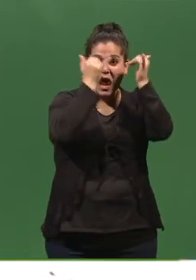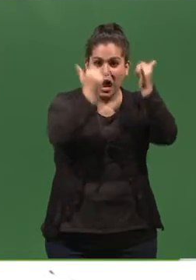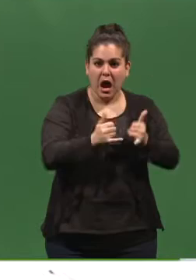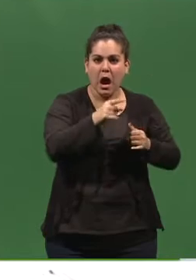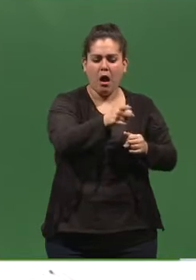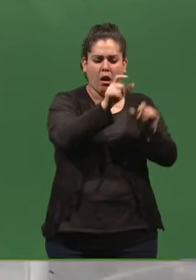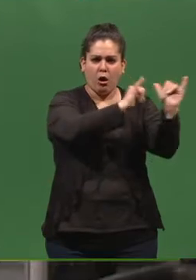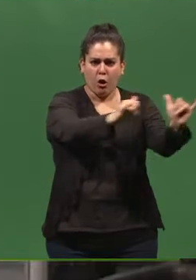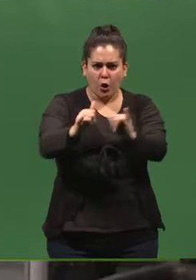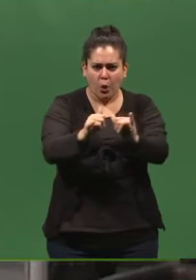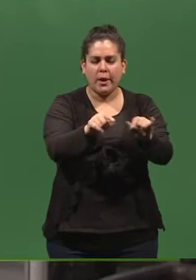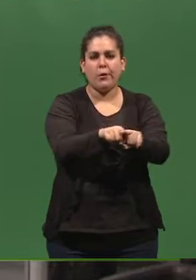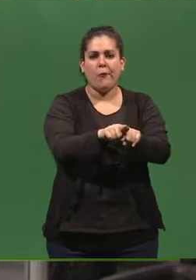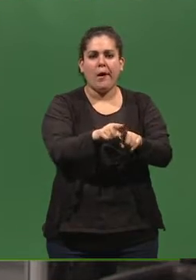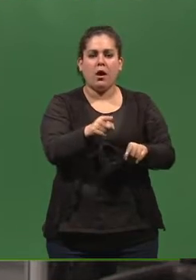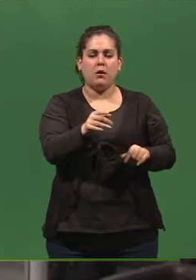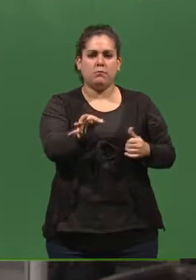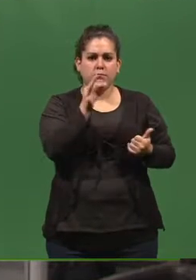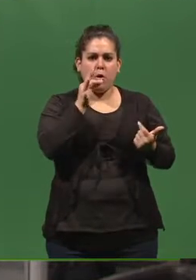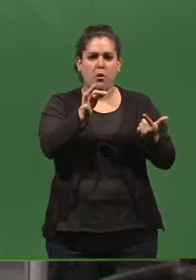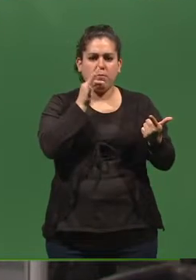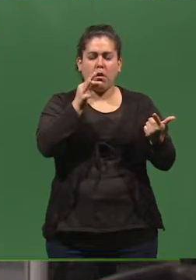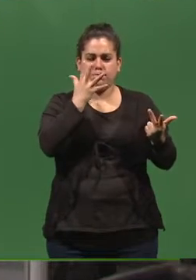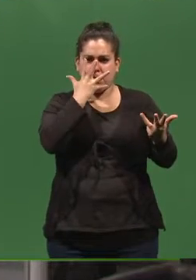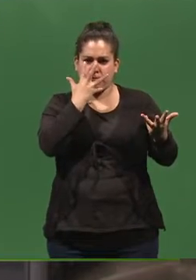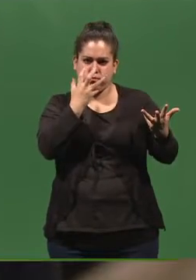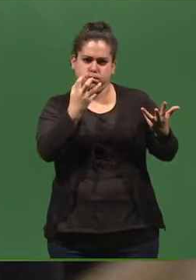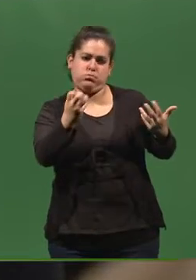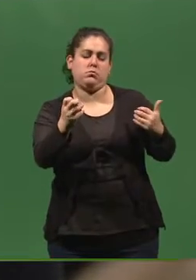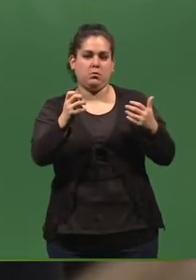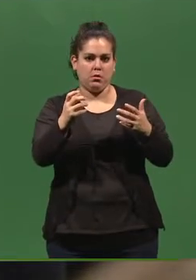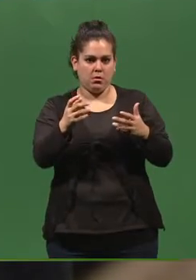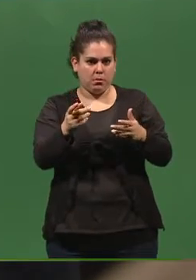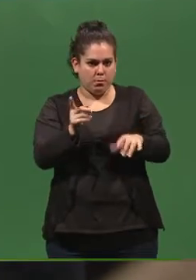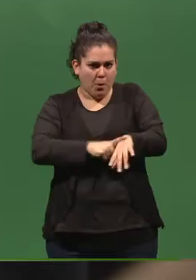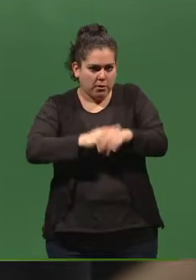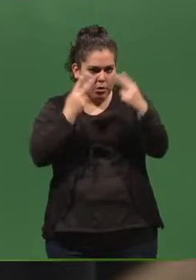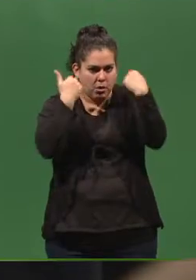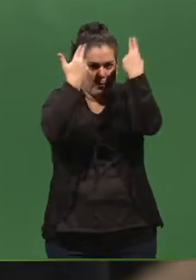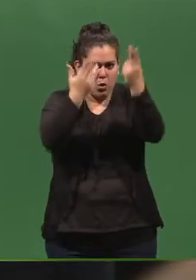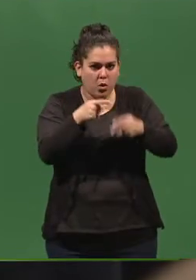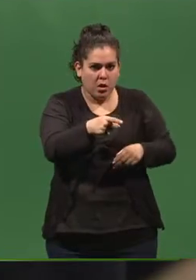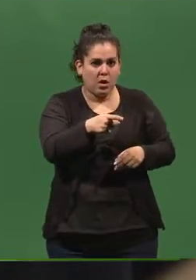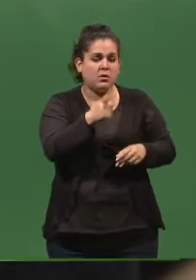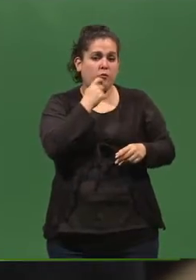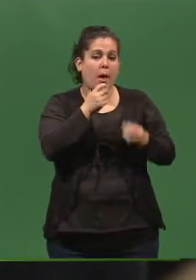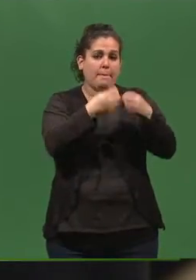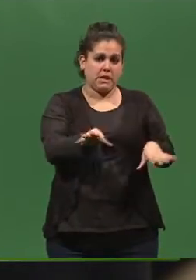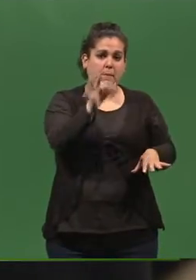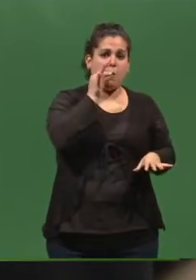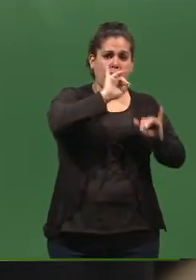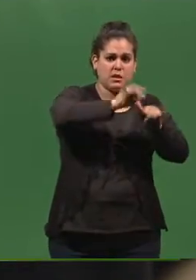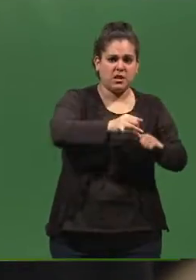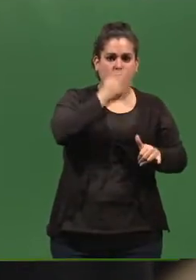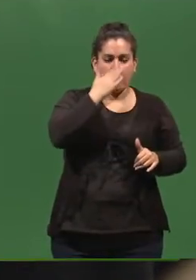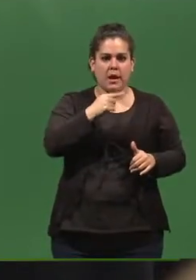puede llegar a ser que el joven empiece a probar otro tipo, y sobre todo que está en ese momento de rebeldía absoluta, no puede ser que quiera probar, empiece con